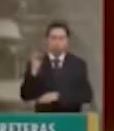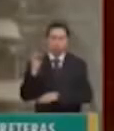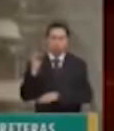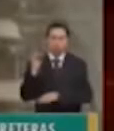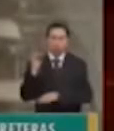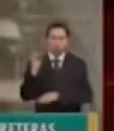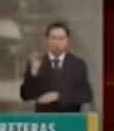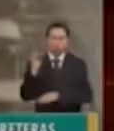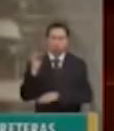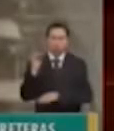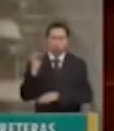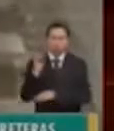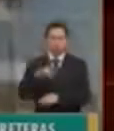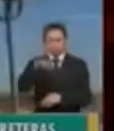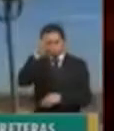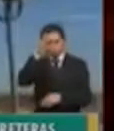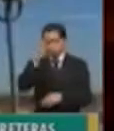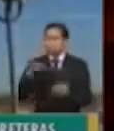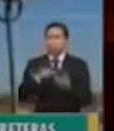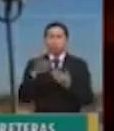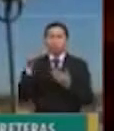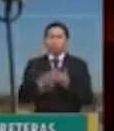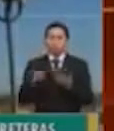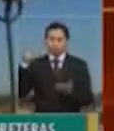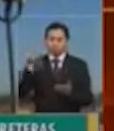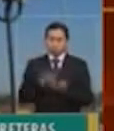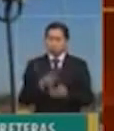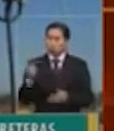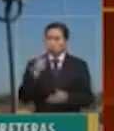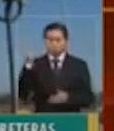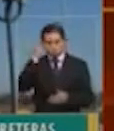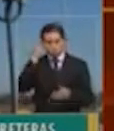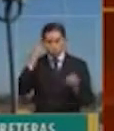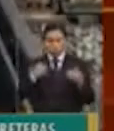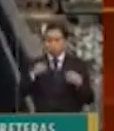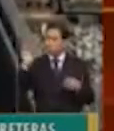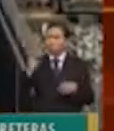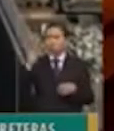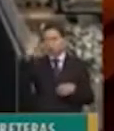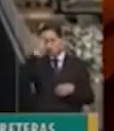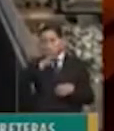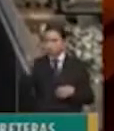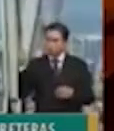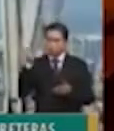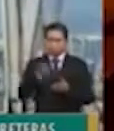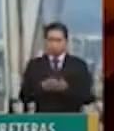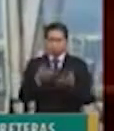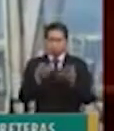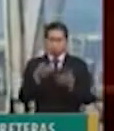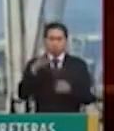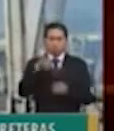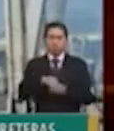Justamente está en el hecho de que también va a favorecer al comercio entre estos países. Me refiero a